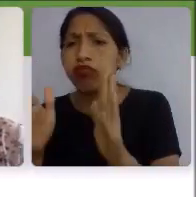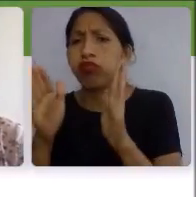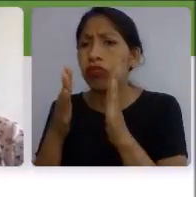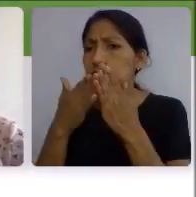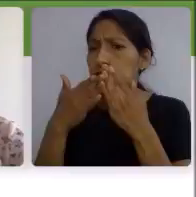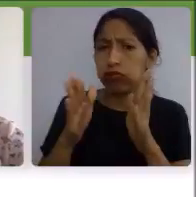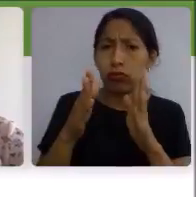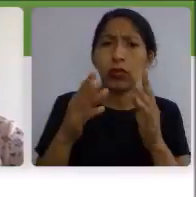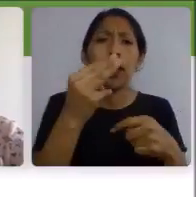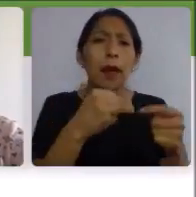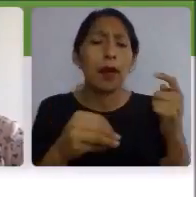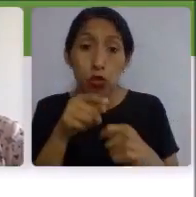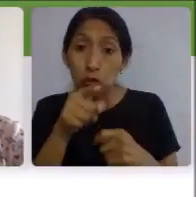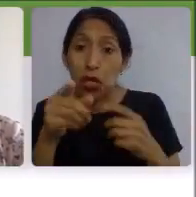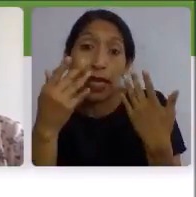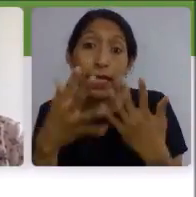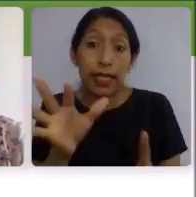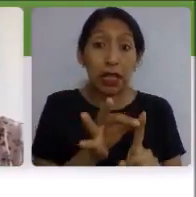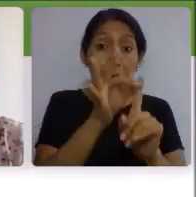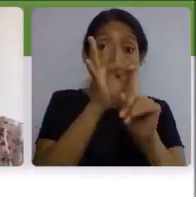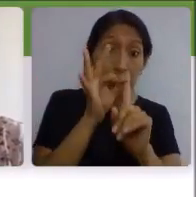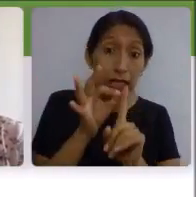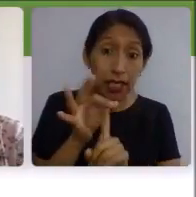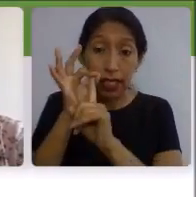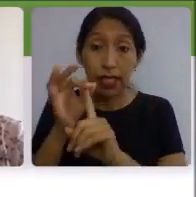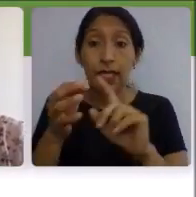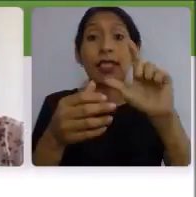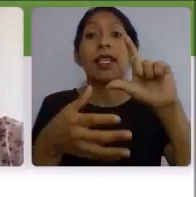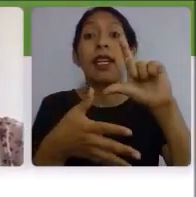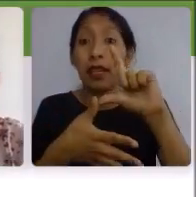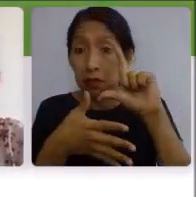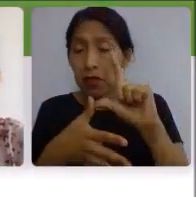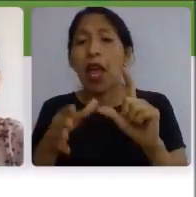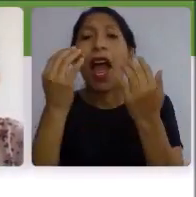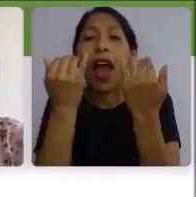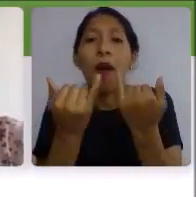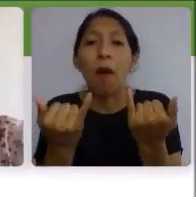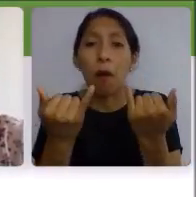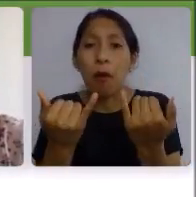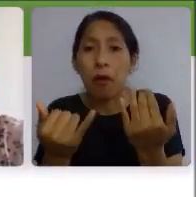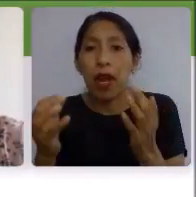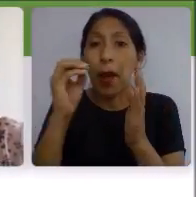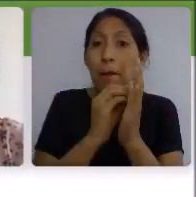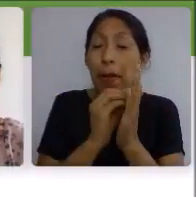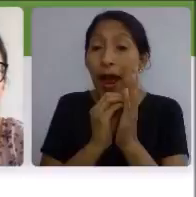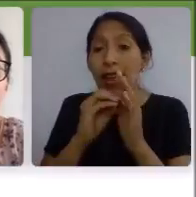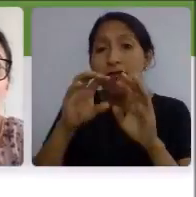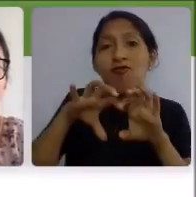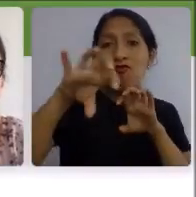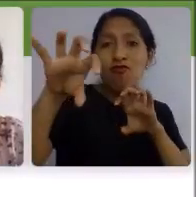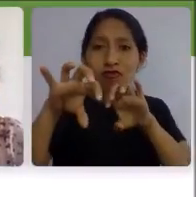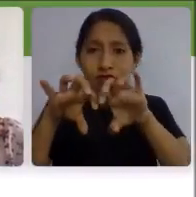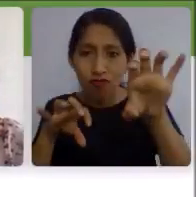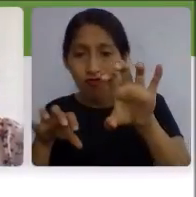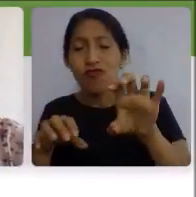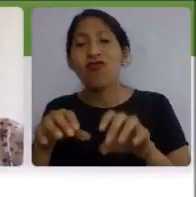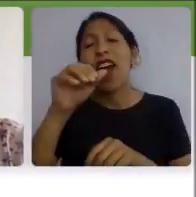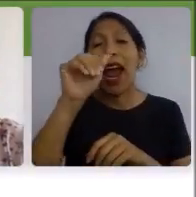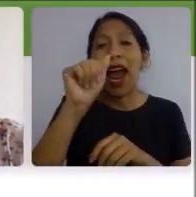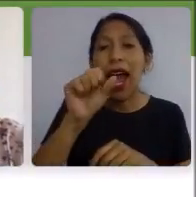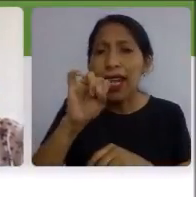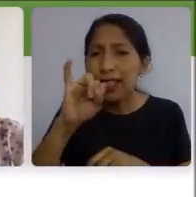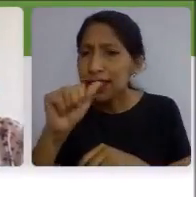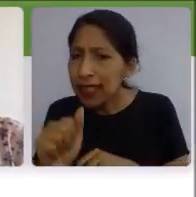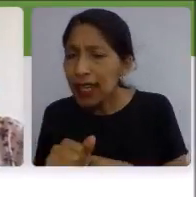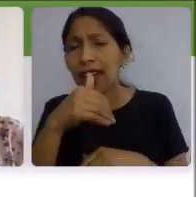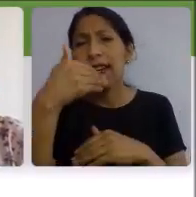si ya son especialistas en la parte de Latinoamérica, pues puedan abrirse a la parte de Asia y Oceanía, a la parte anglófona, ¿no?